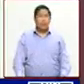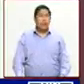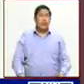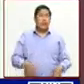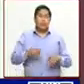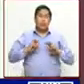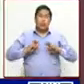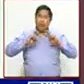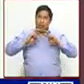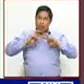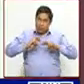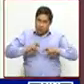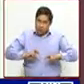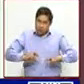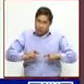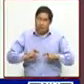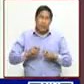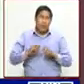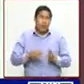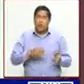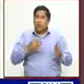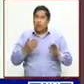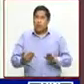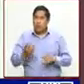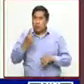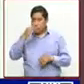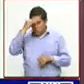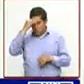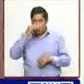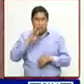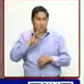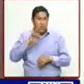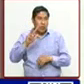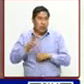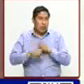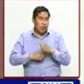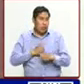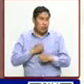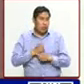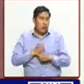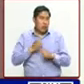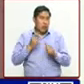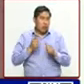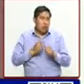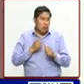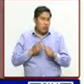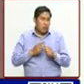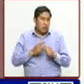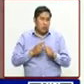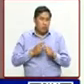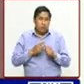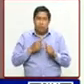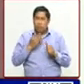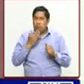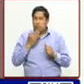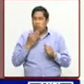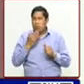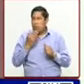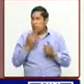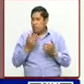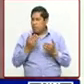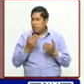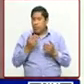Respecto a una investigación en razón al deceso de un ciudadano de 43 años, inicialmente en descomposición de